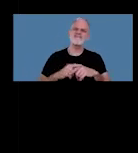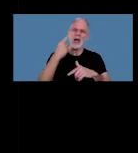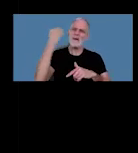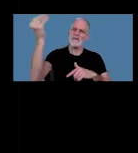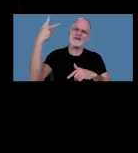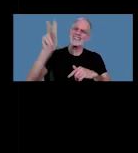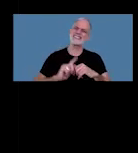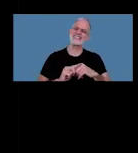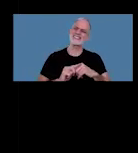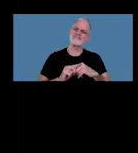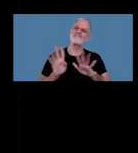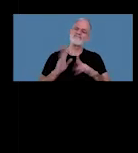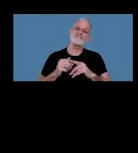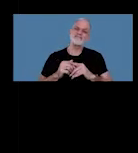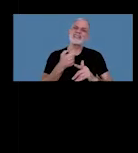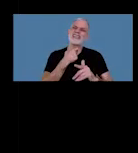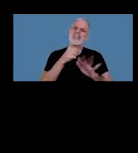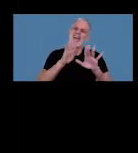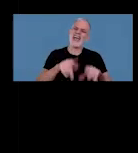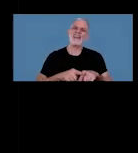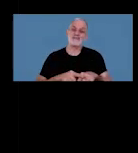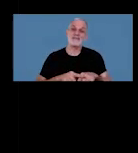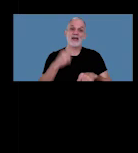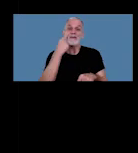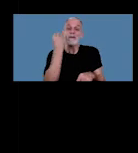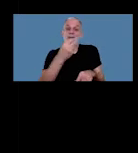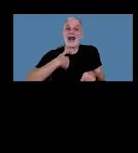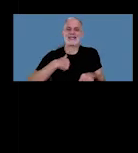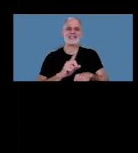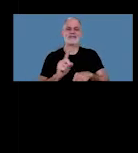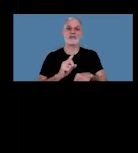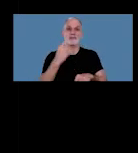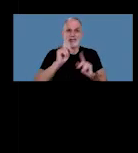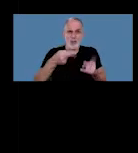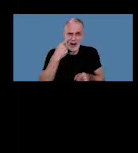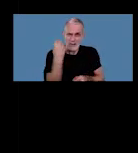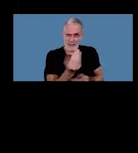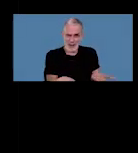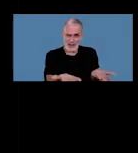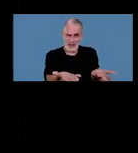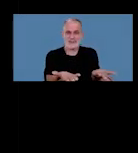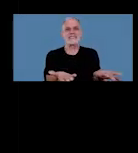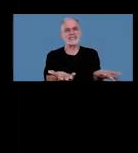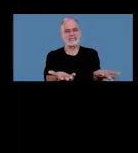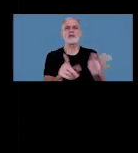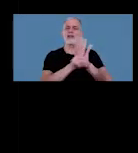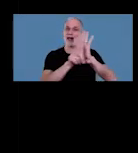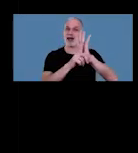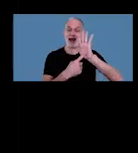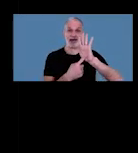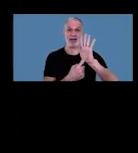digamos que siendo no residentes argentinos, residen en nuestro país. Para ello, la ley